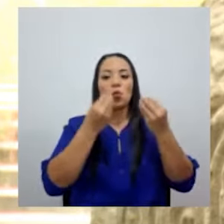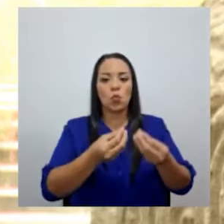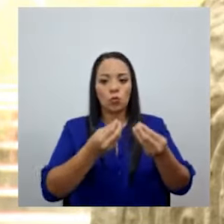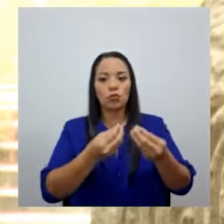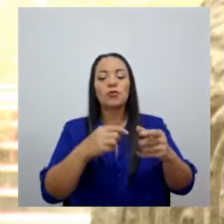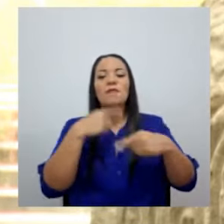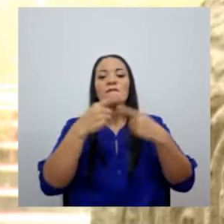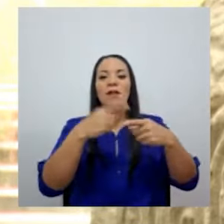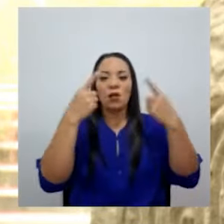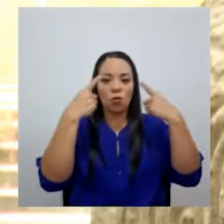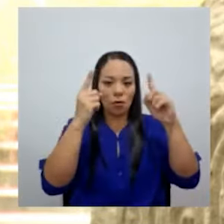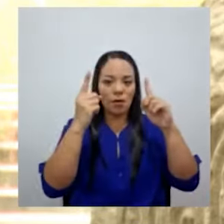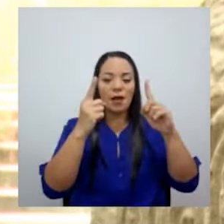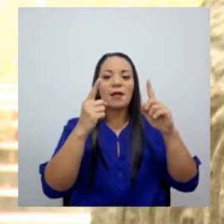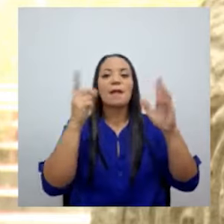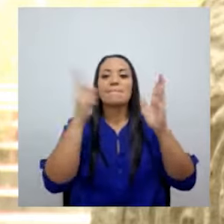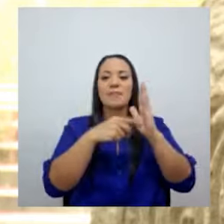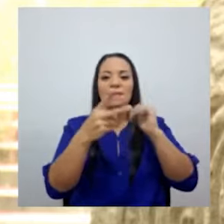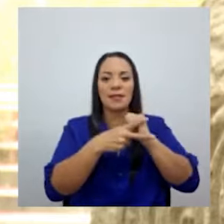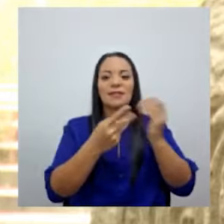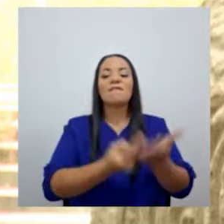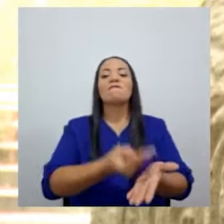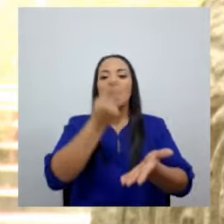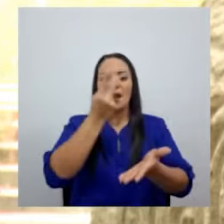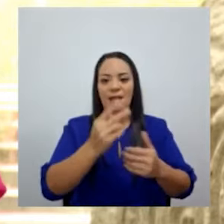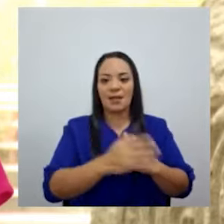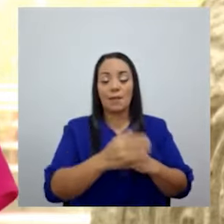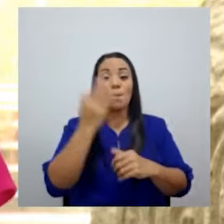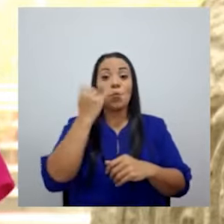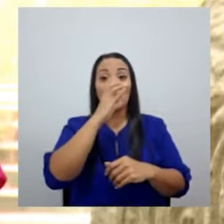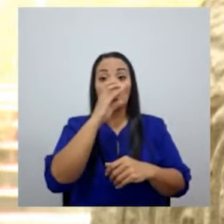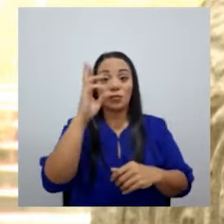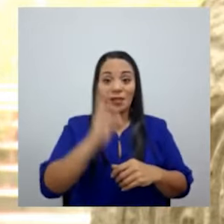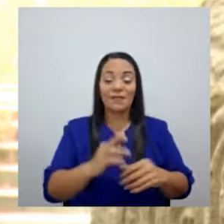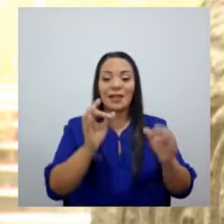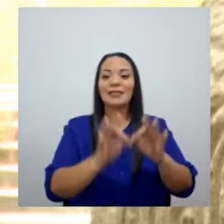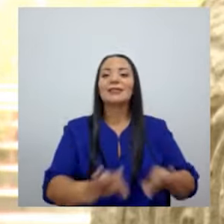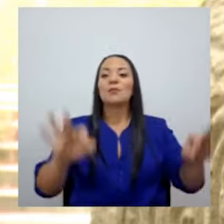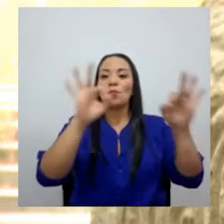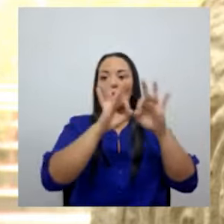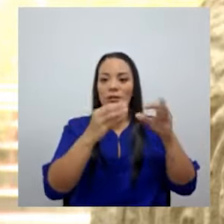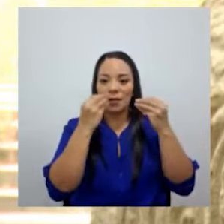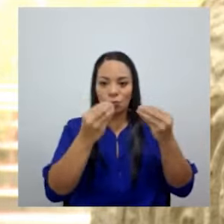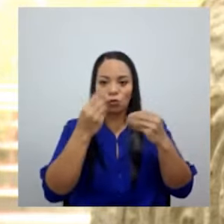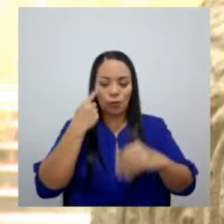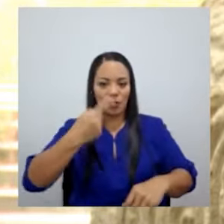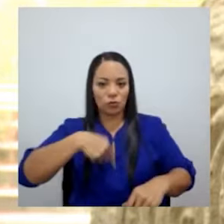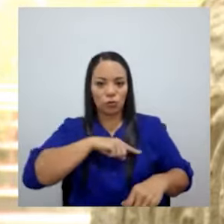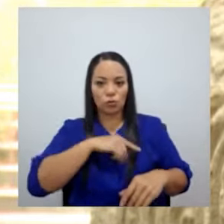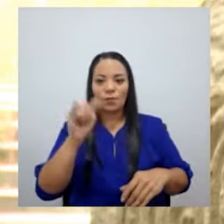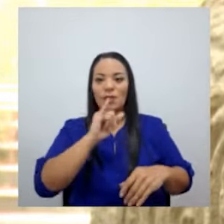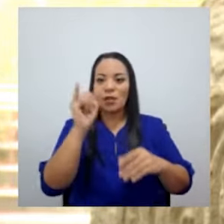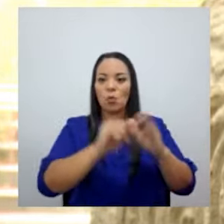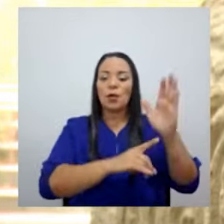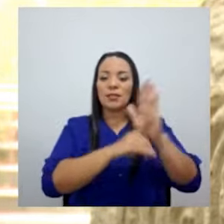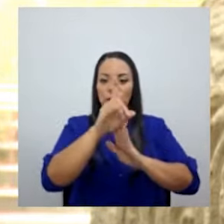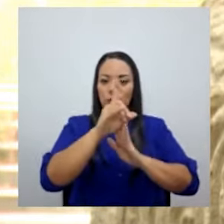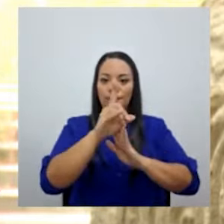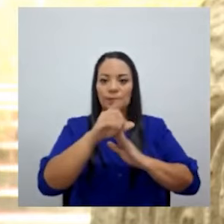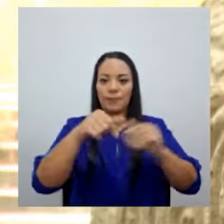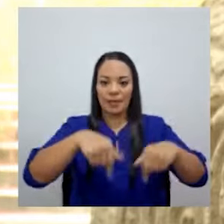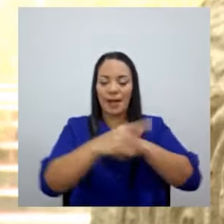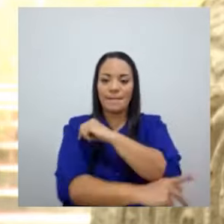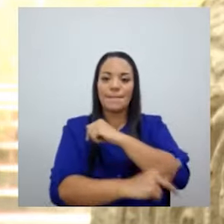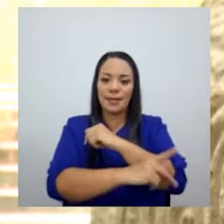valer mil veces la pena, porque Costa Rica nos importa demasiado, igual que el desarrollo de nuestro